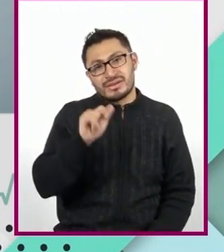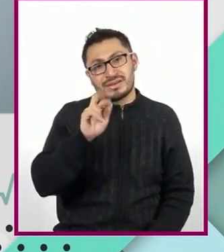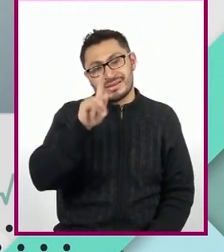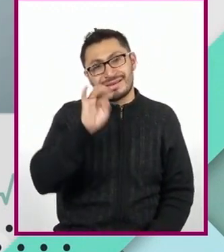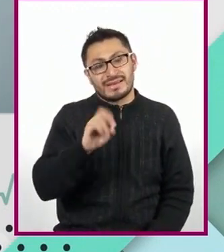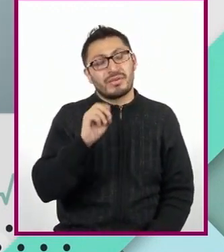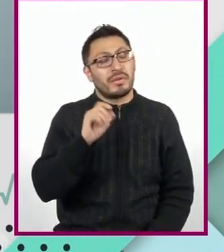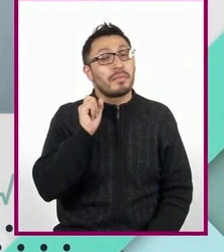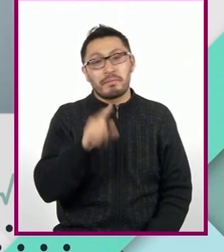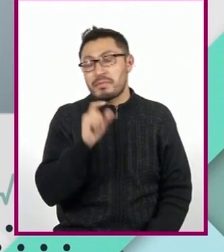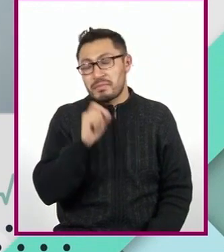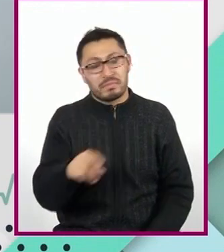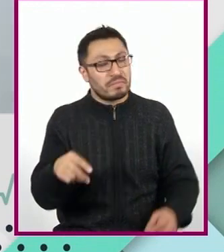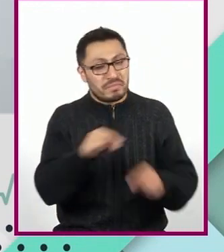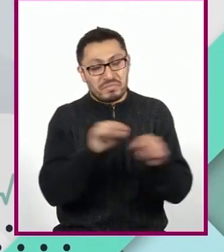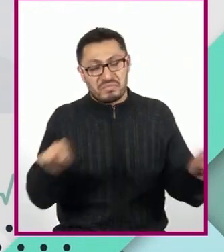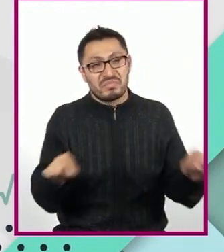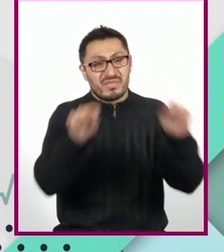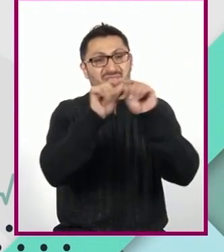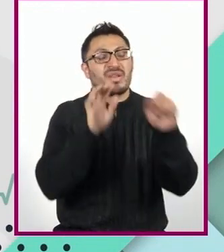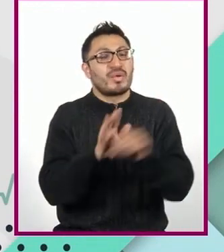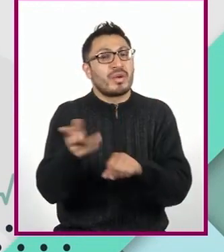¿qué creen que ocurra con sus ángulos?